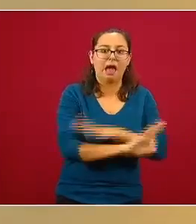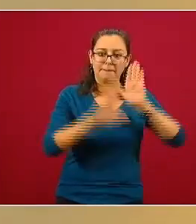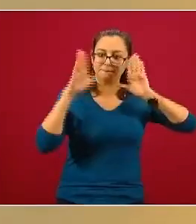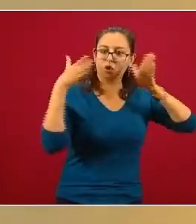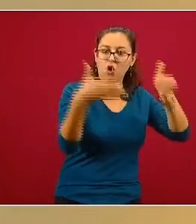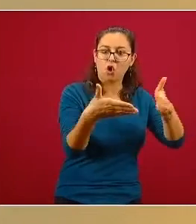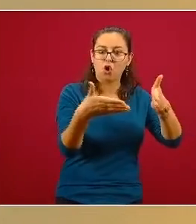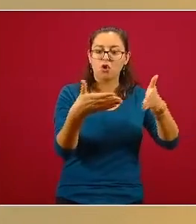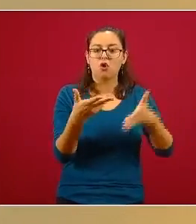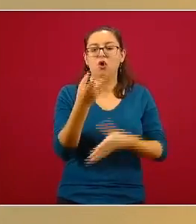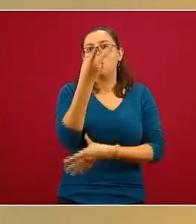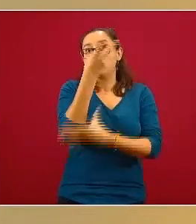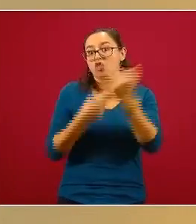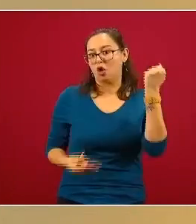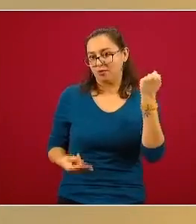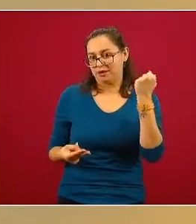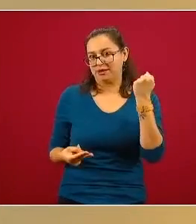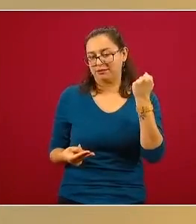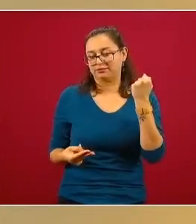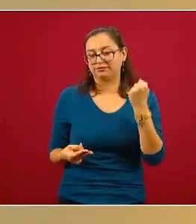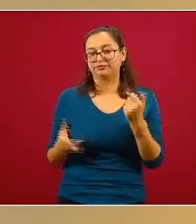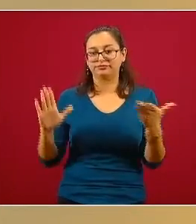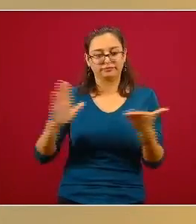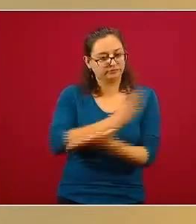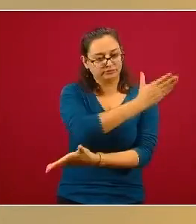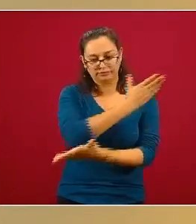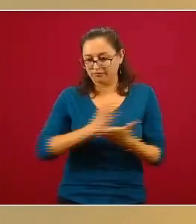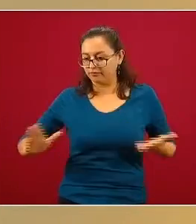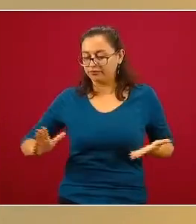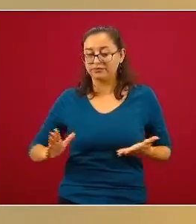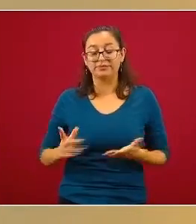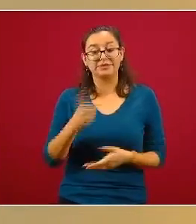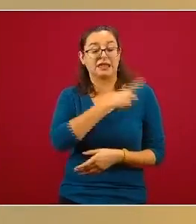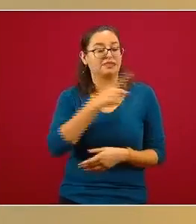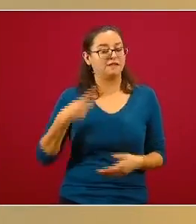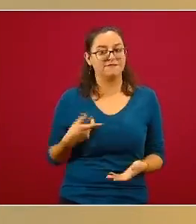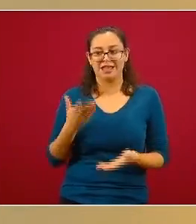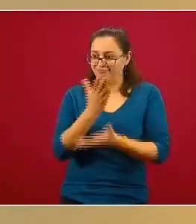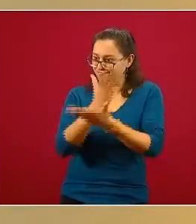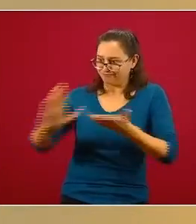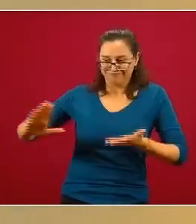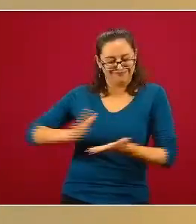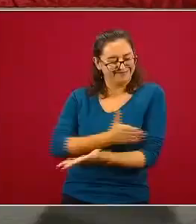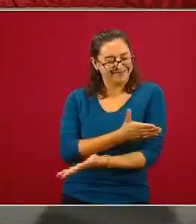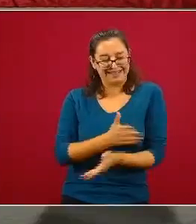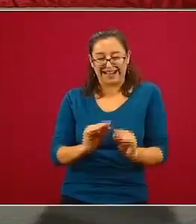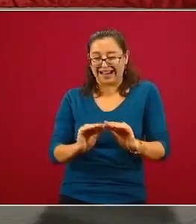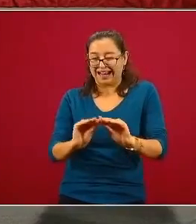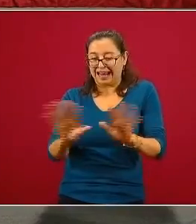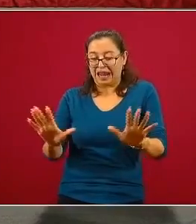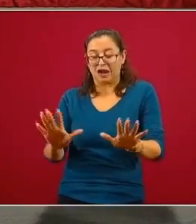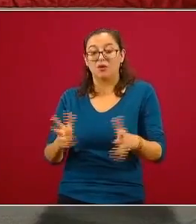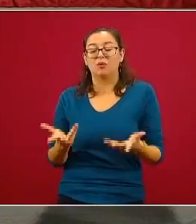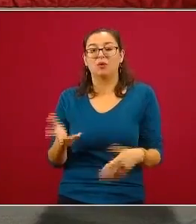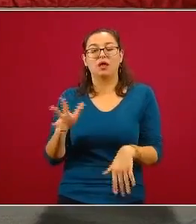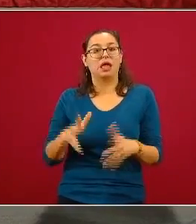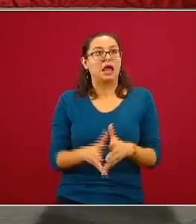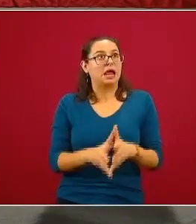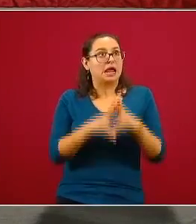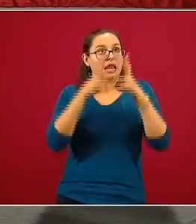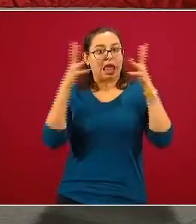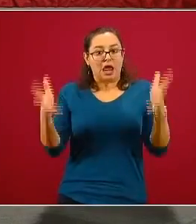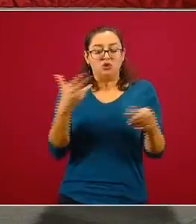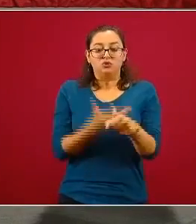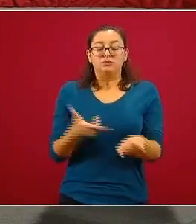un hospital mixto, porque teníamos que separar perfectamente bien las áreas. Este tamaño del